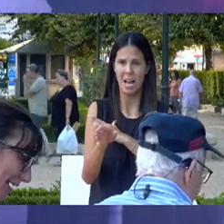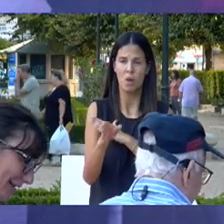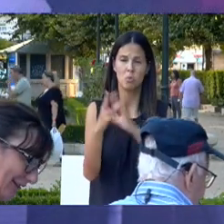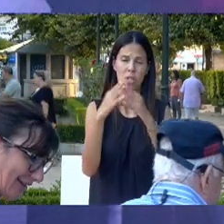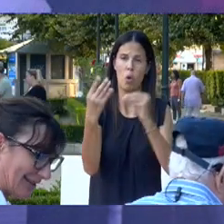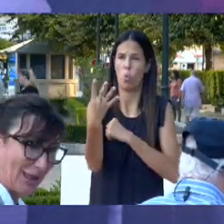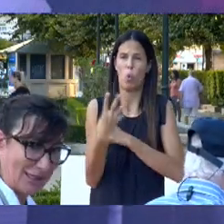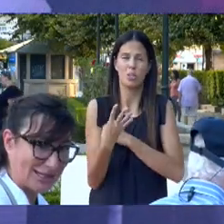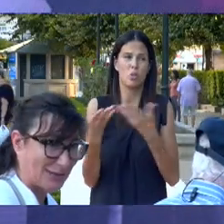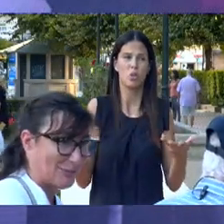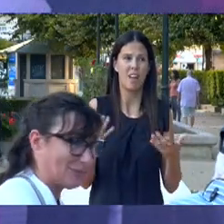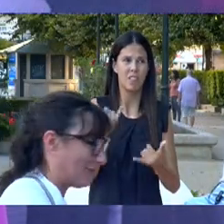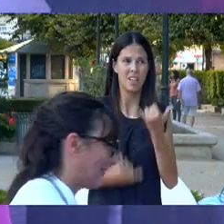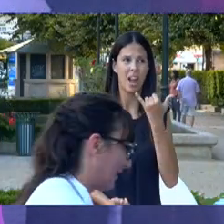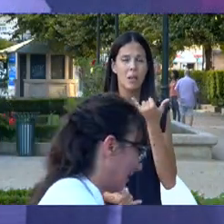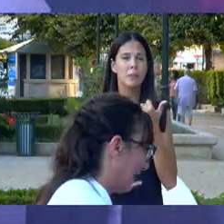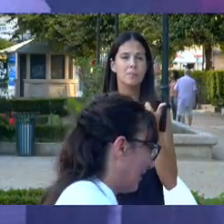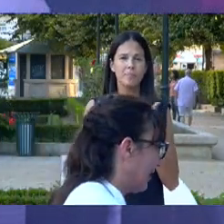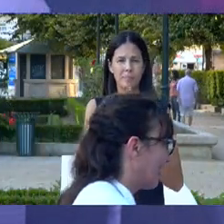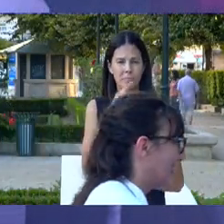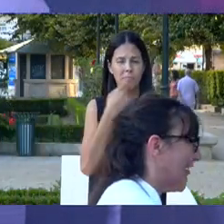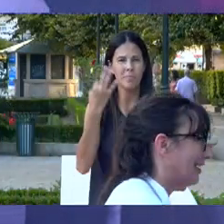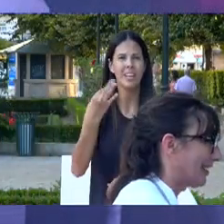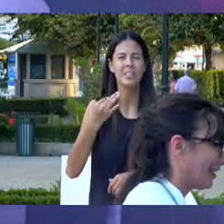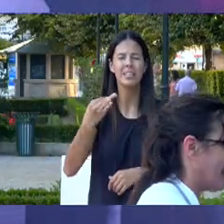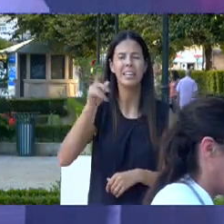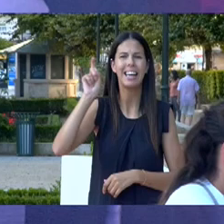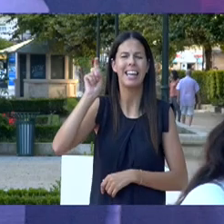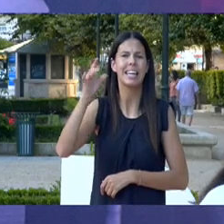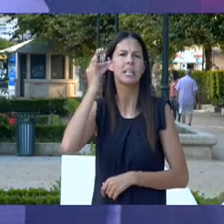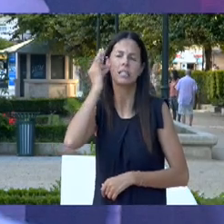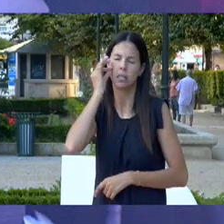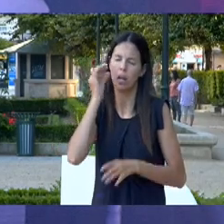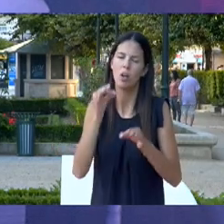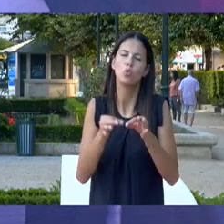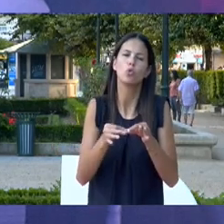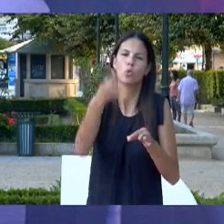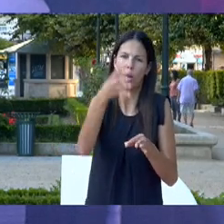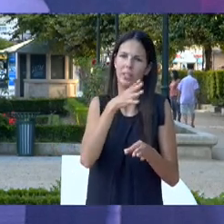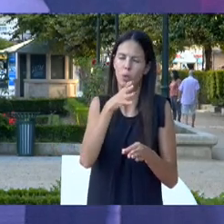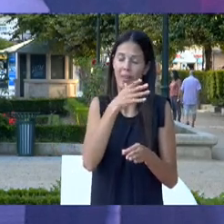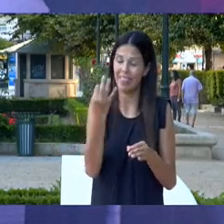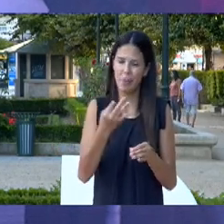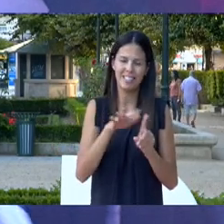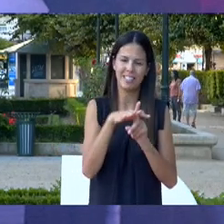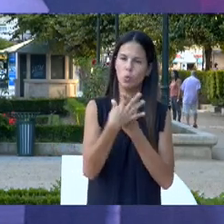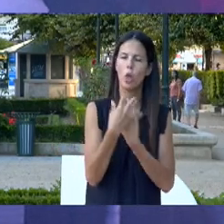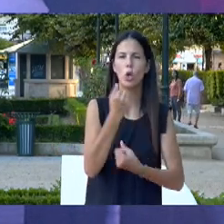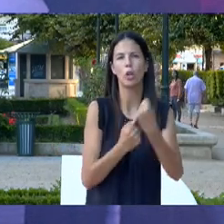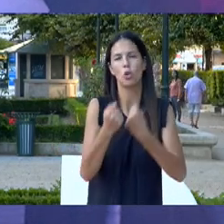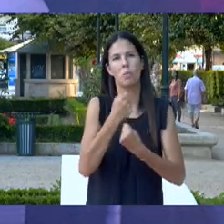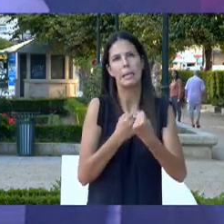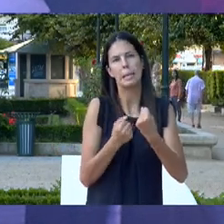tanto, efectivamente, de verdade que hai que decirlo, non, que Ernestina foi unha privilexiada porque había que ter unha situación económica máis ou